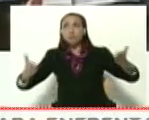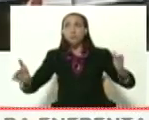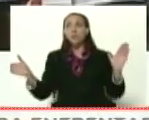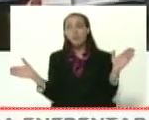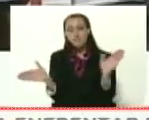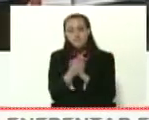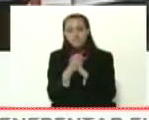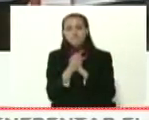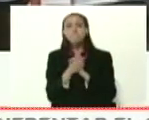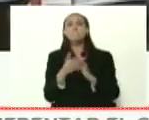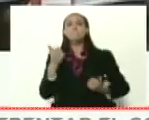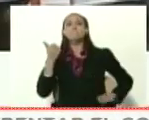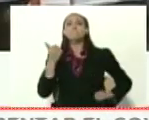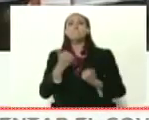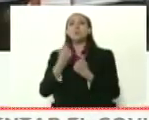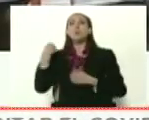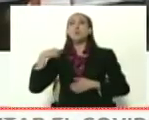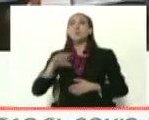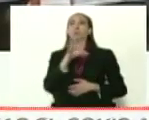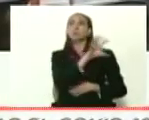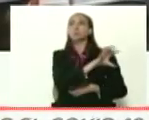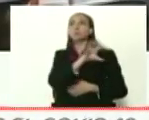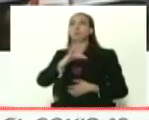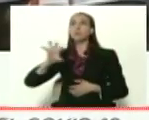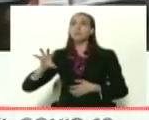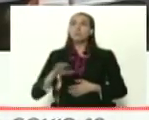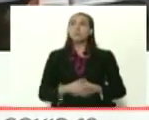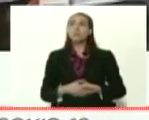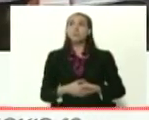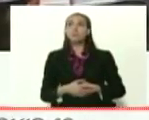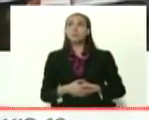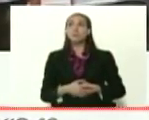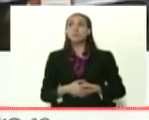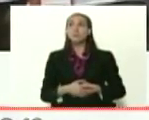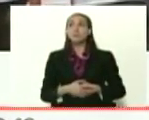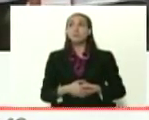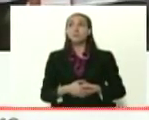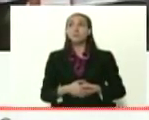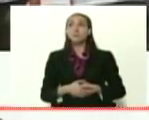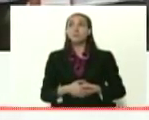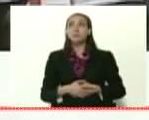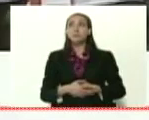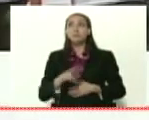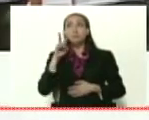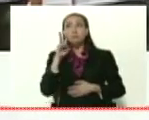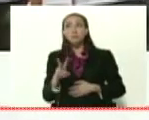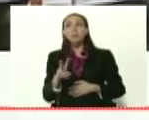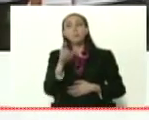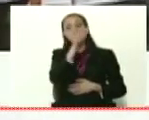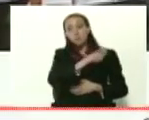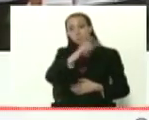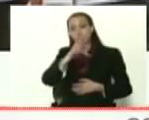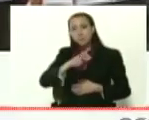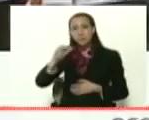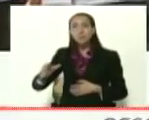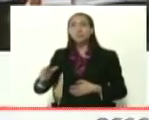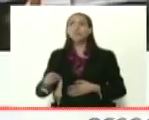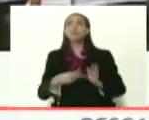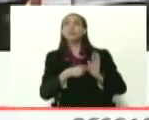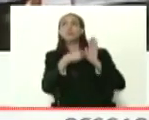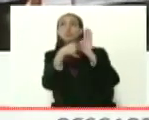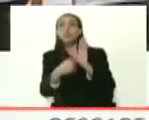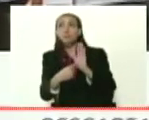y cooperación entre nuestros países. Mientras vemos voces aisladas en el mundo que reflejan